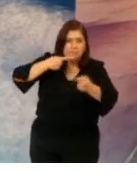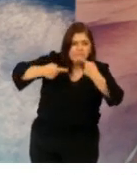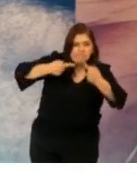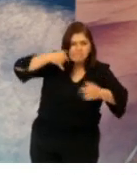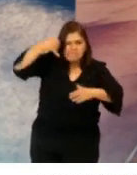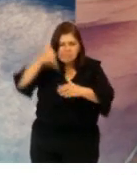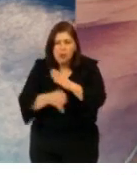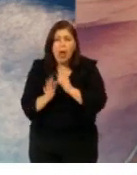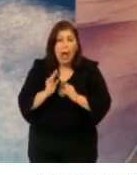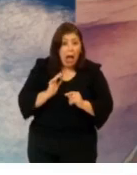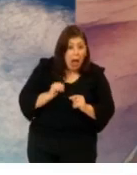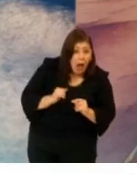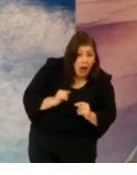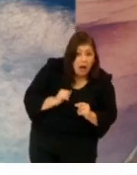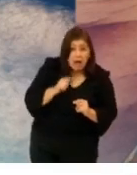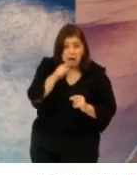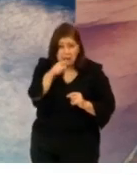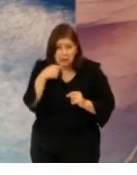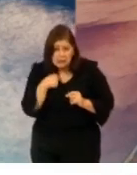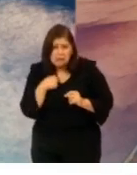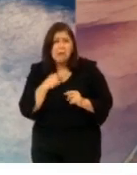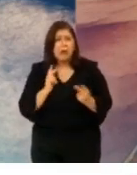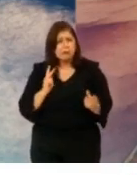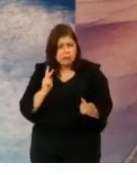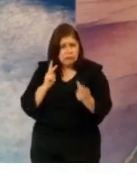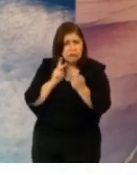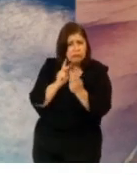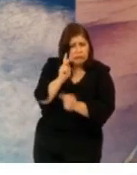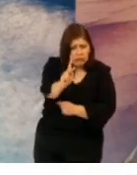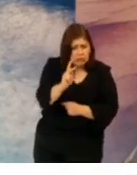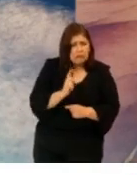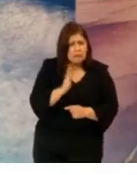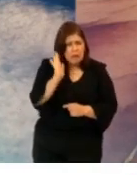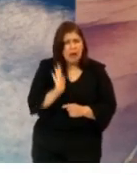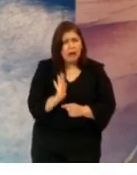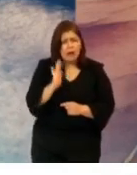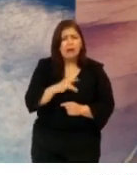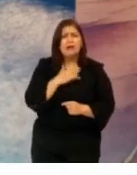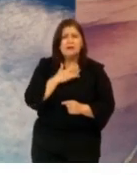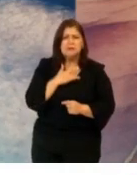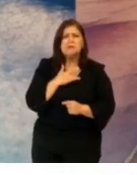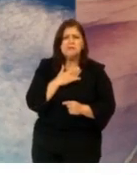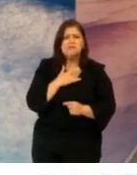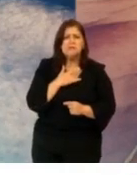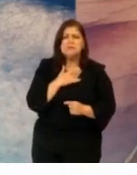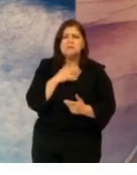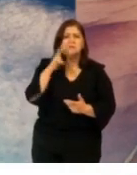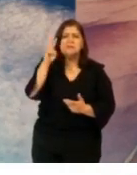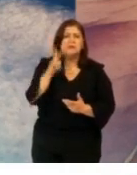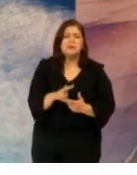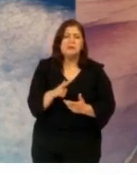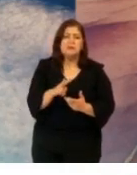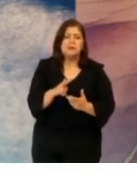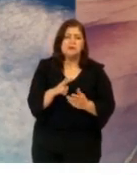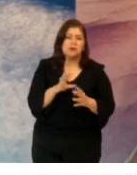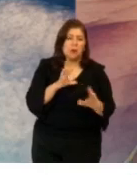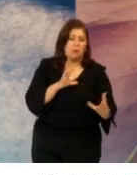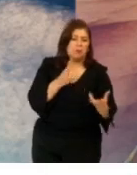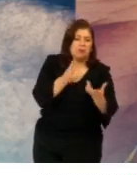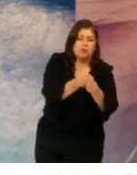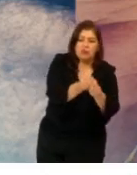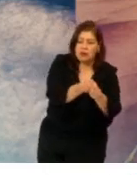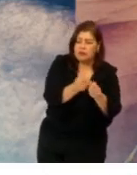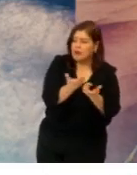Es decir, me identifico y a partir de eso construyo polos que ya no tienen conversación. No